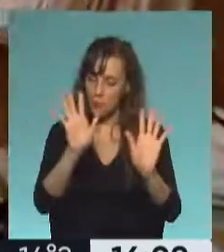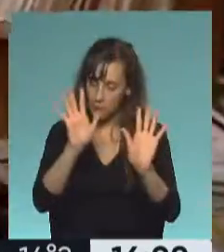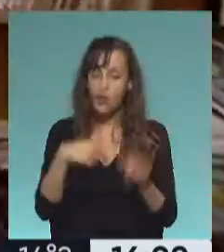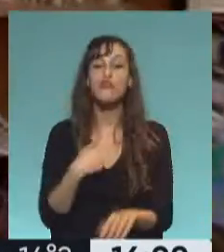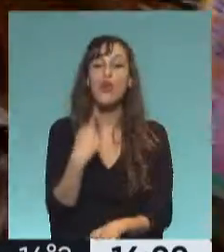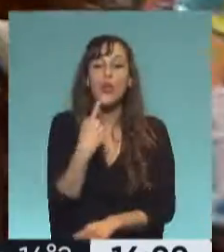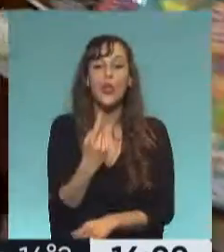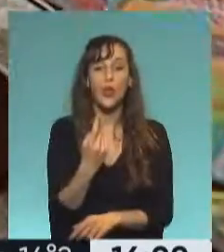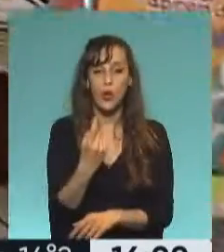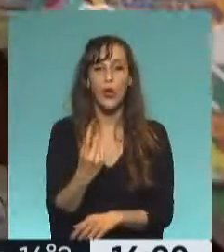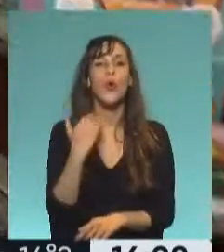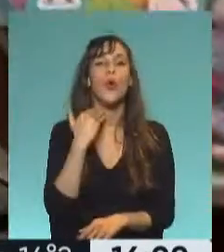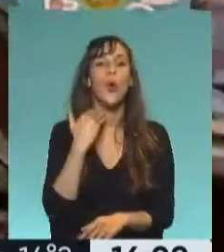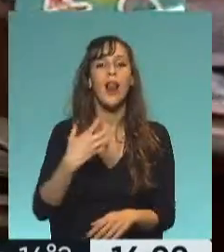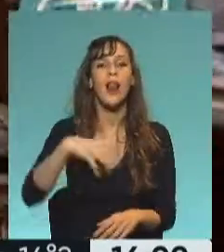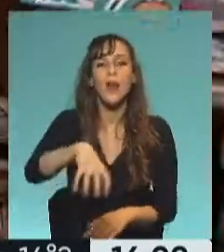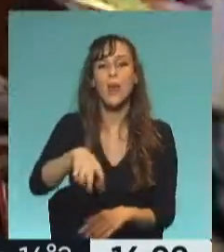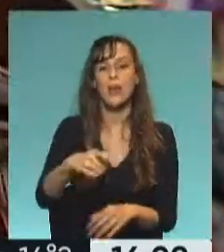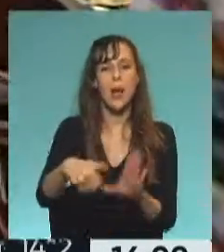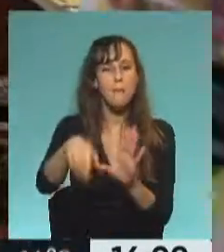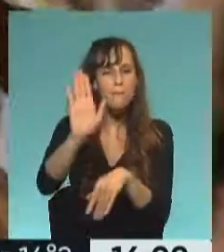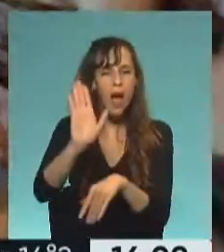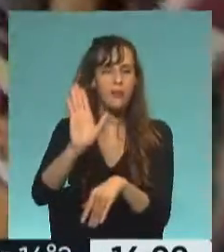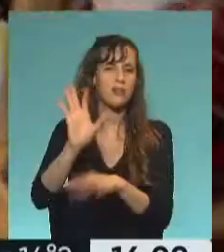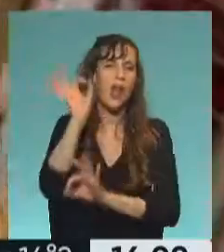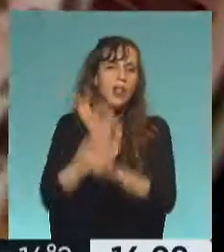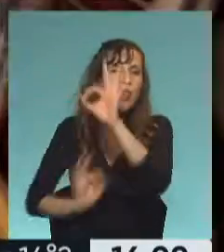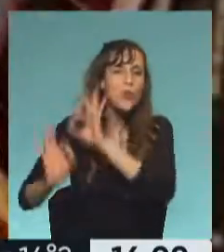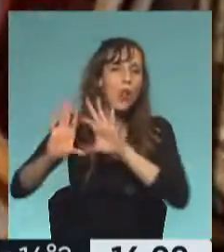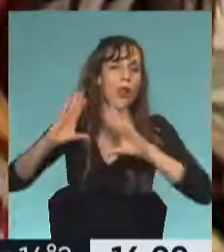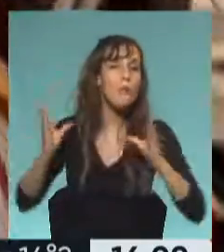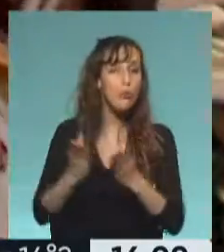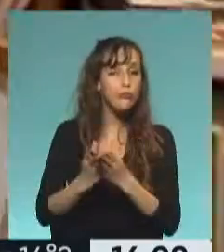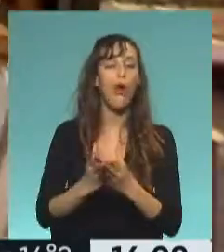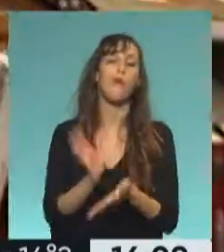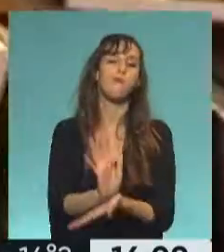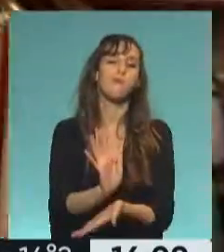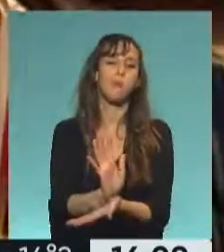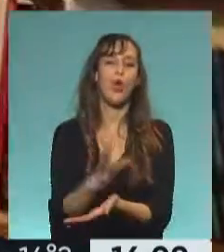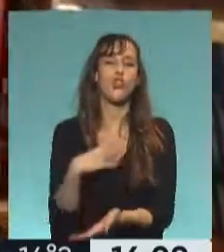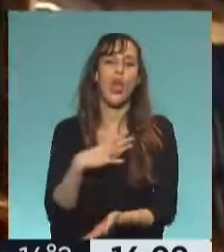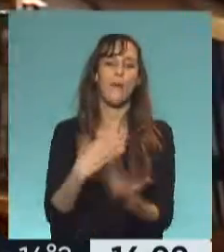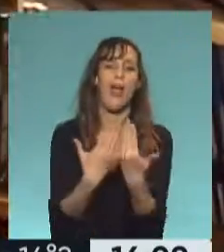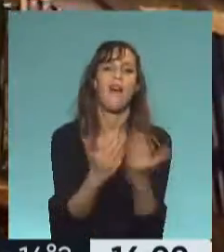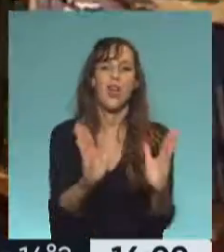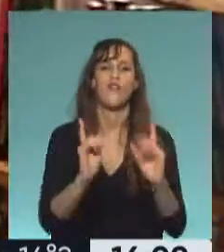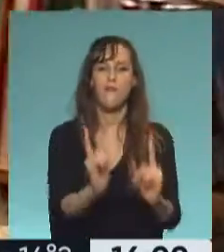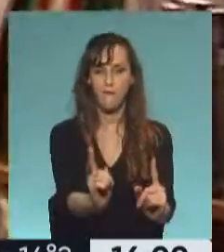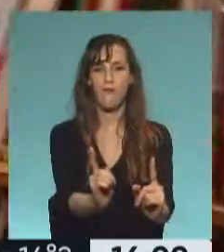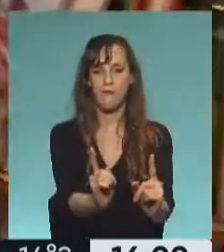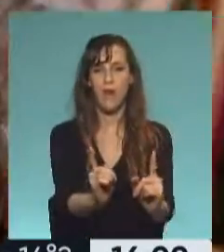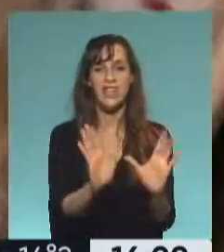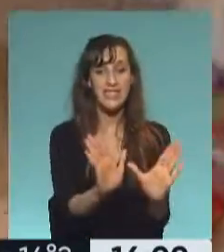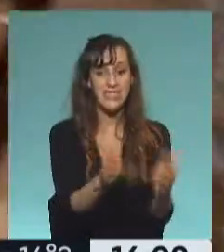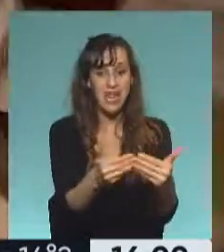se dice, la librería más antigua del planeta, en pie. Claro. En pie, porque de estamos, las que quedan, nunca estamos cerró, en el nuevo Miguel,